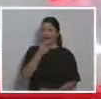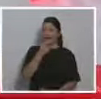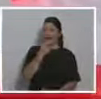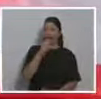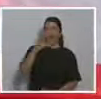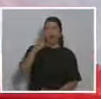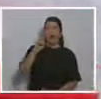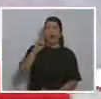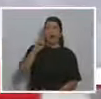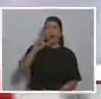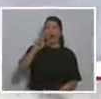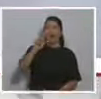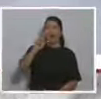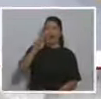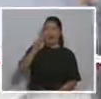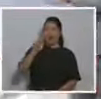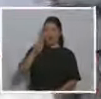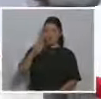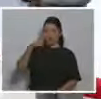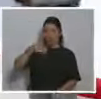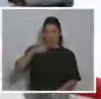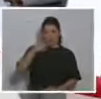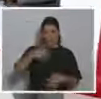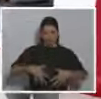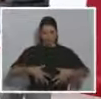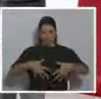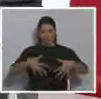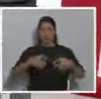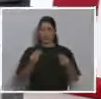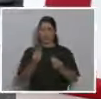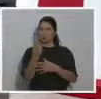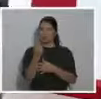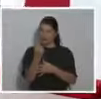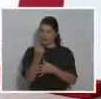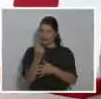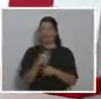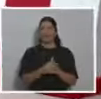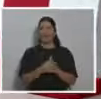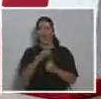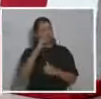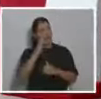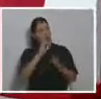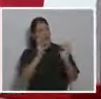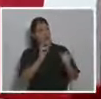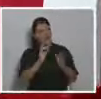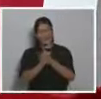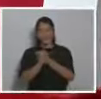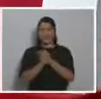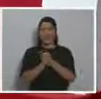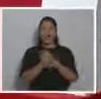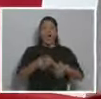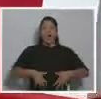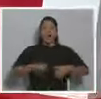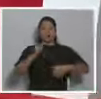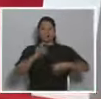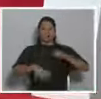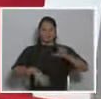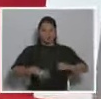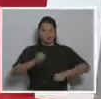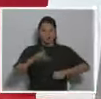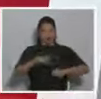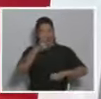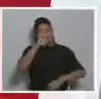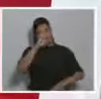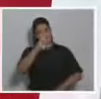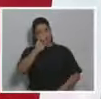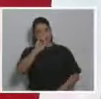Don Olman, hoy yo veo ese delantal bastante cargadito. ¿Cómo está? Vamos a ir poniendo los billetes acá para que Don Olman, ¿cómo